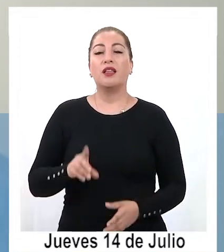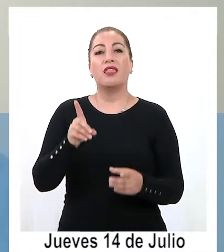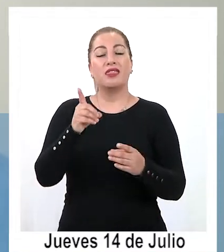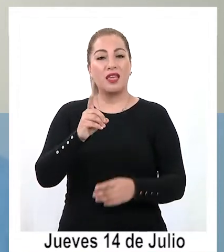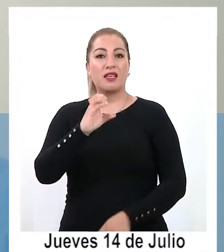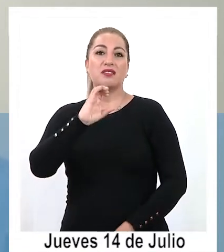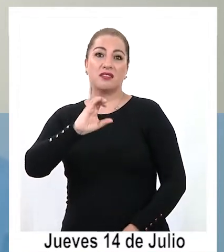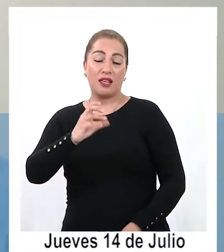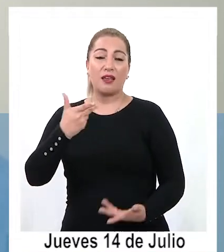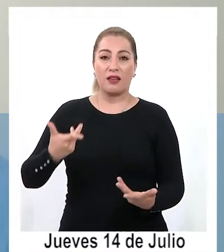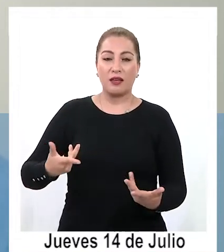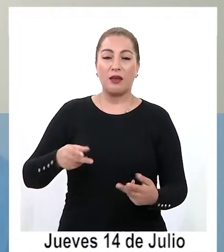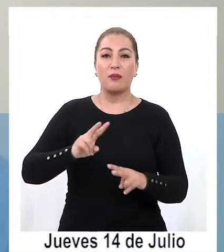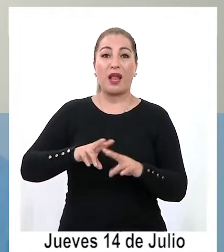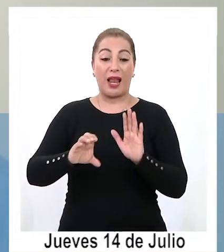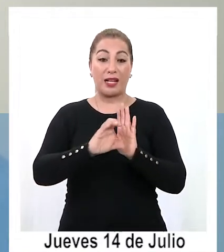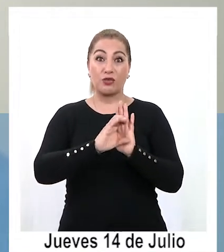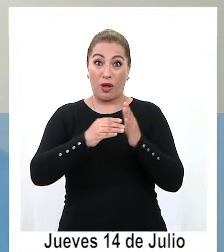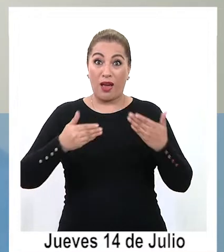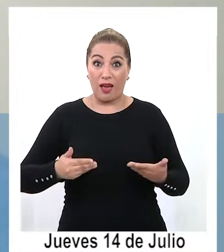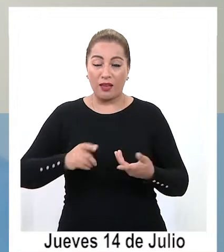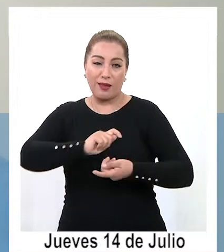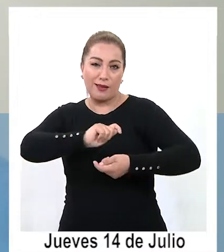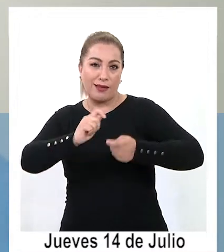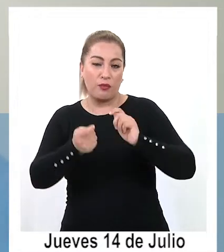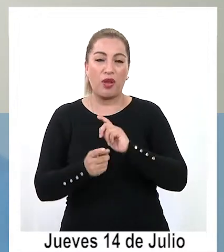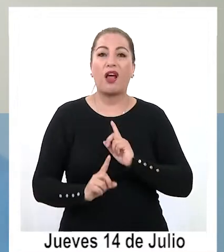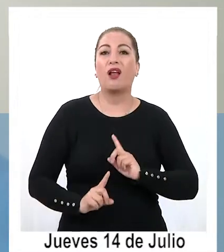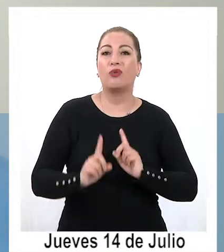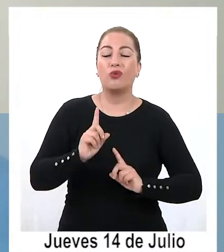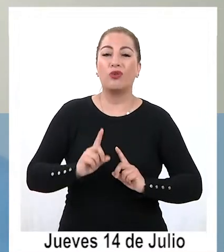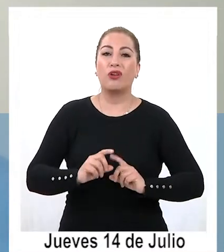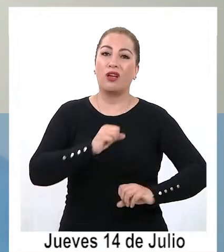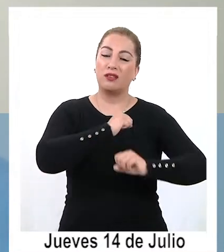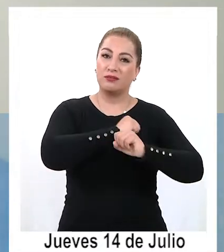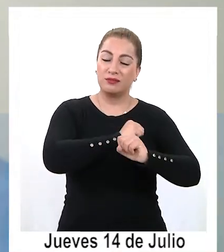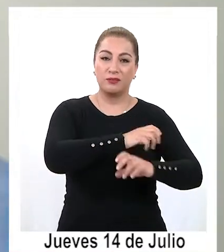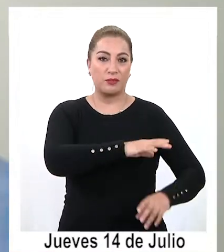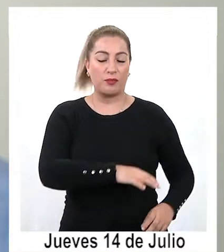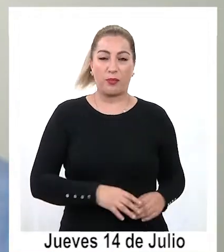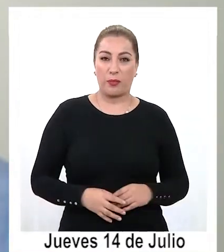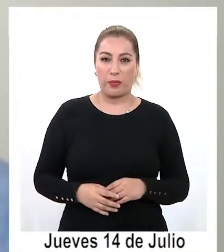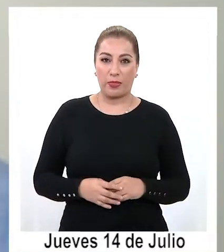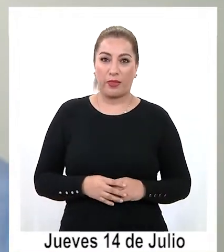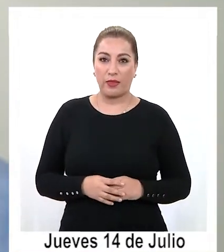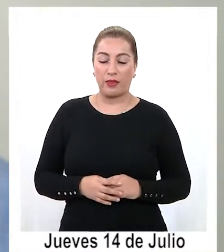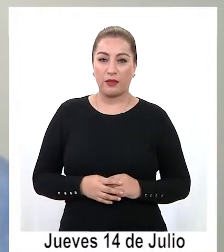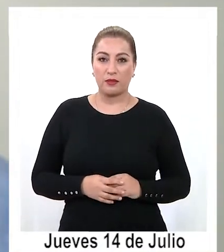para reformar la actual Constitución en caso de que gane el rechazo.